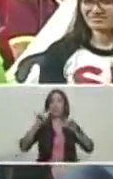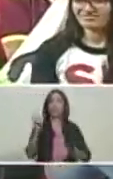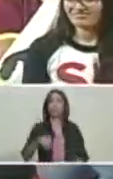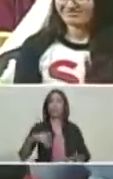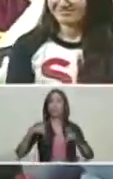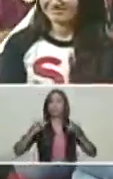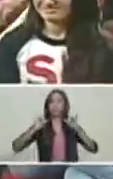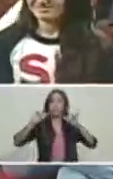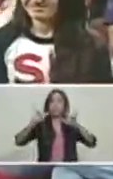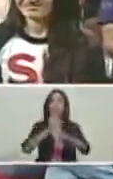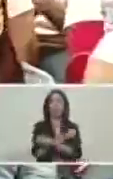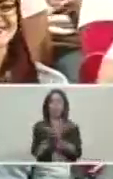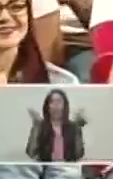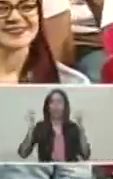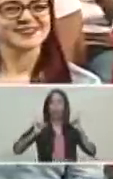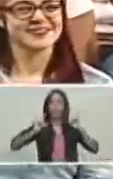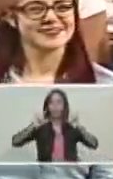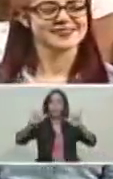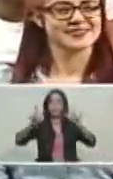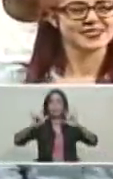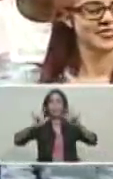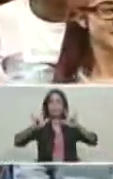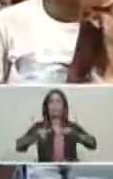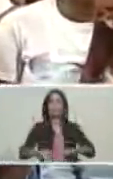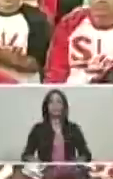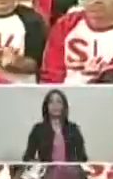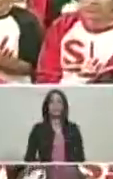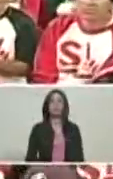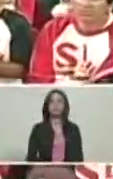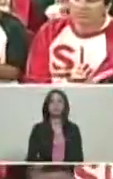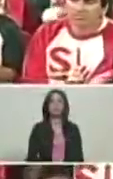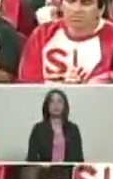los amo, y las amo.